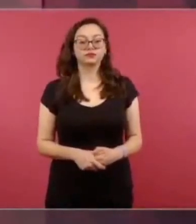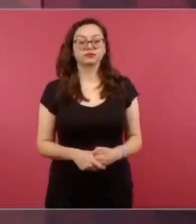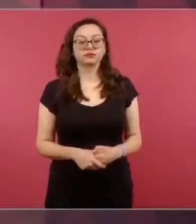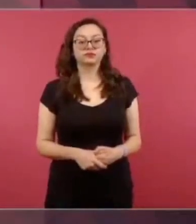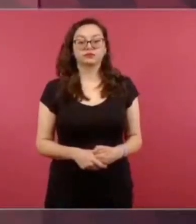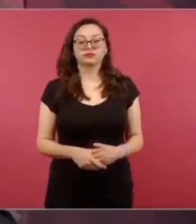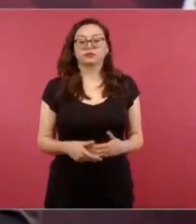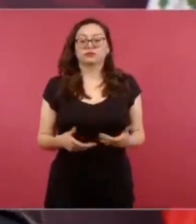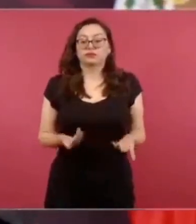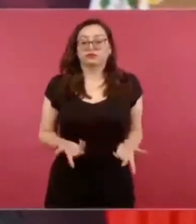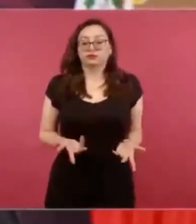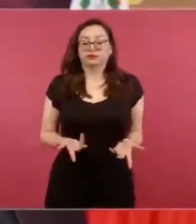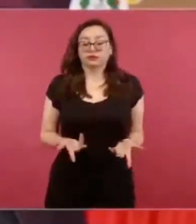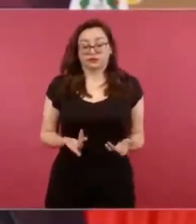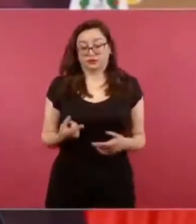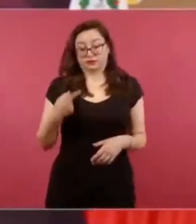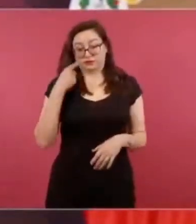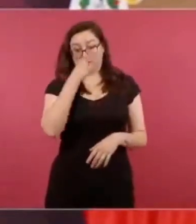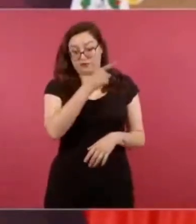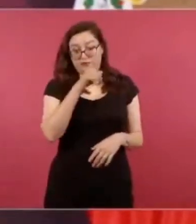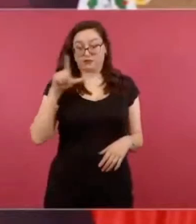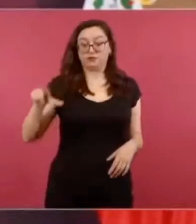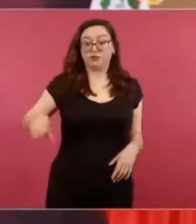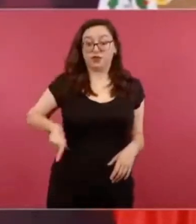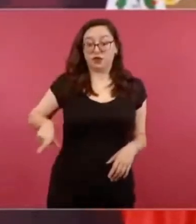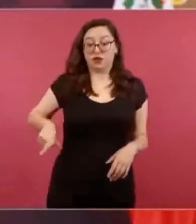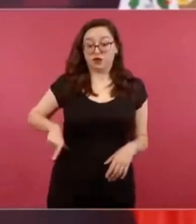que el Estado